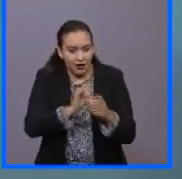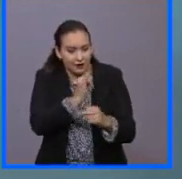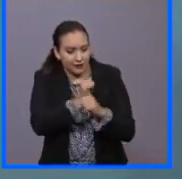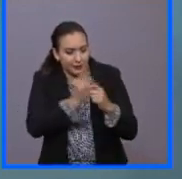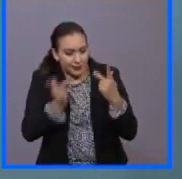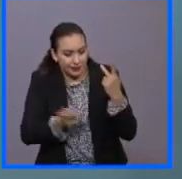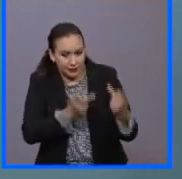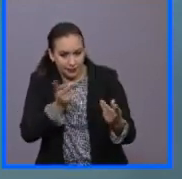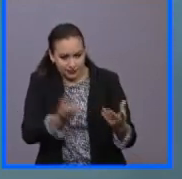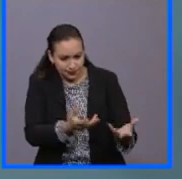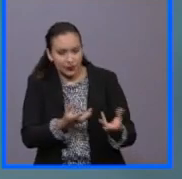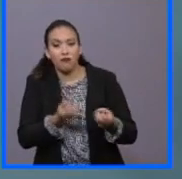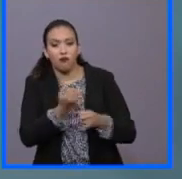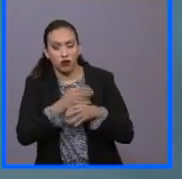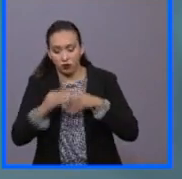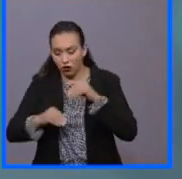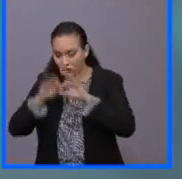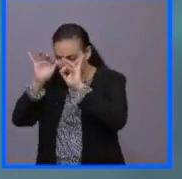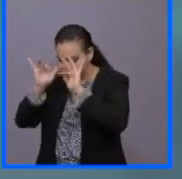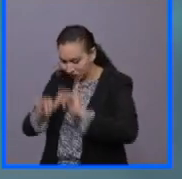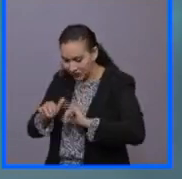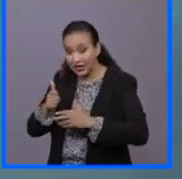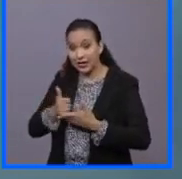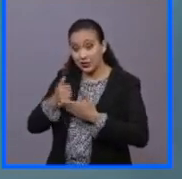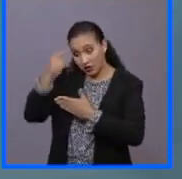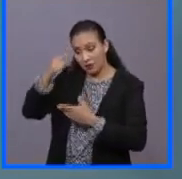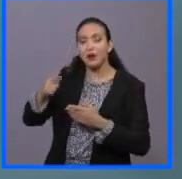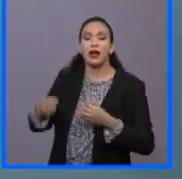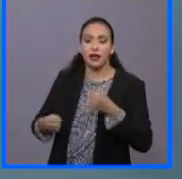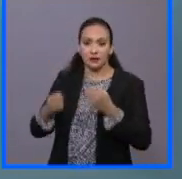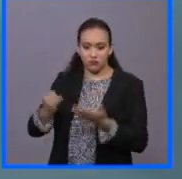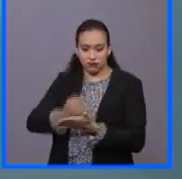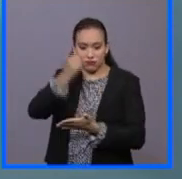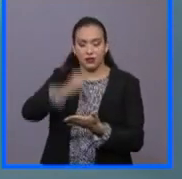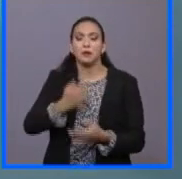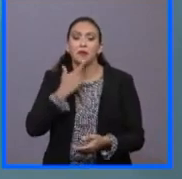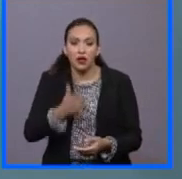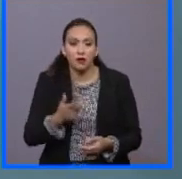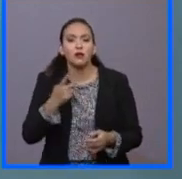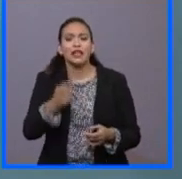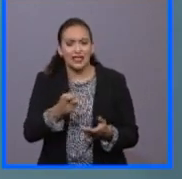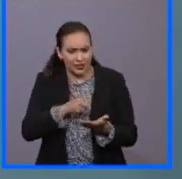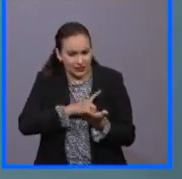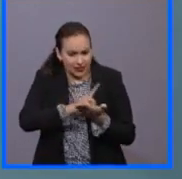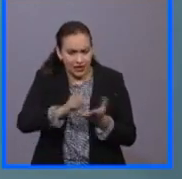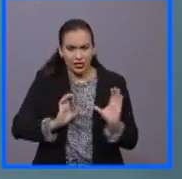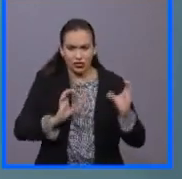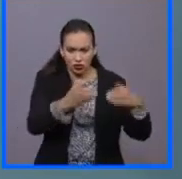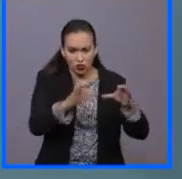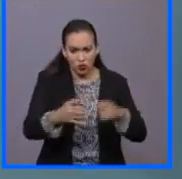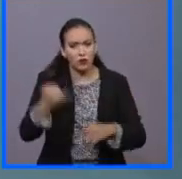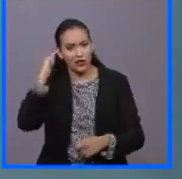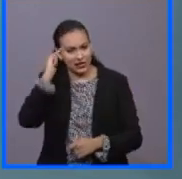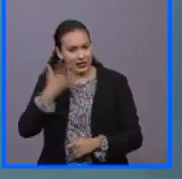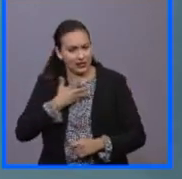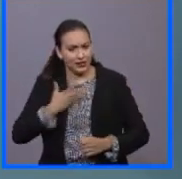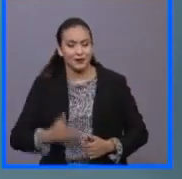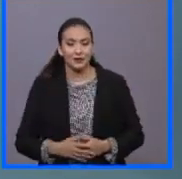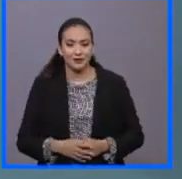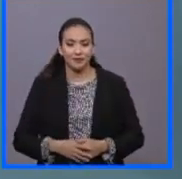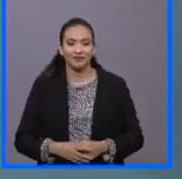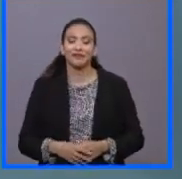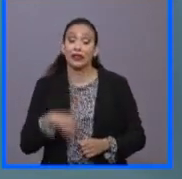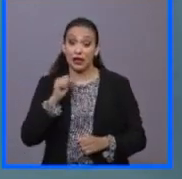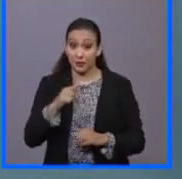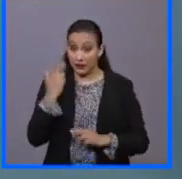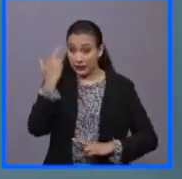los desarrollos legislativos, administrativos y jurisprudenciales relativos al derecho a la consulta previa.